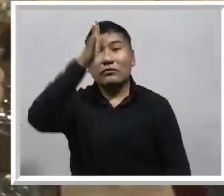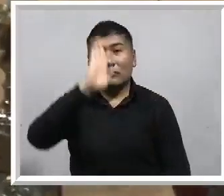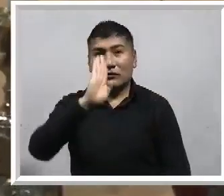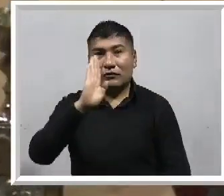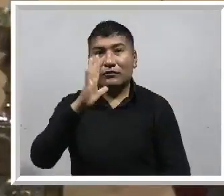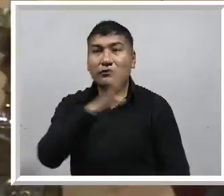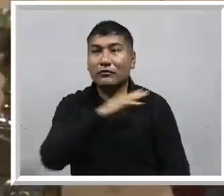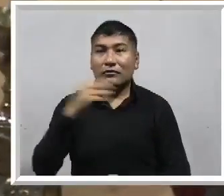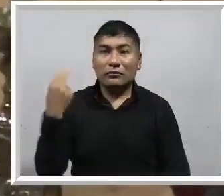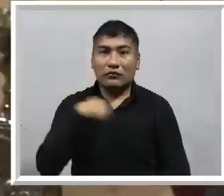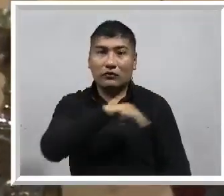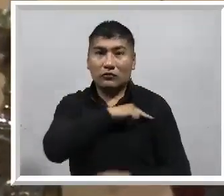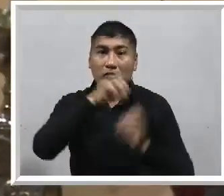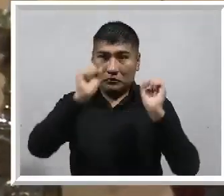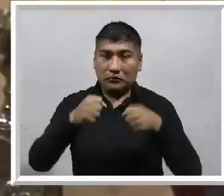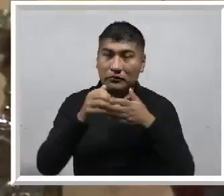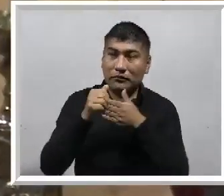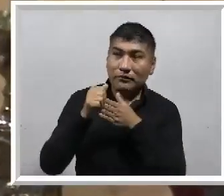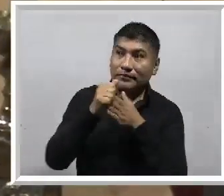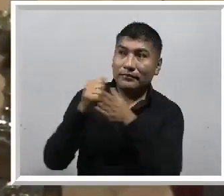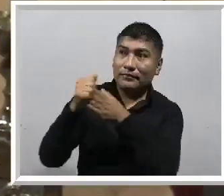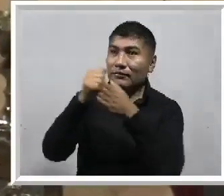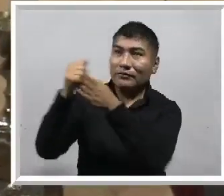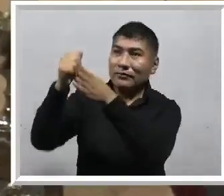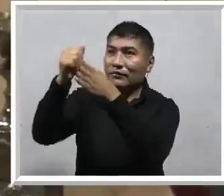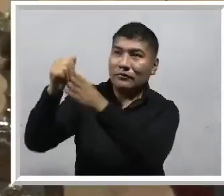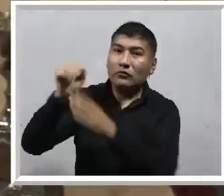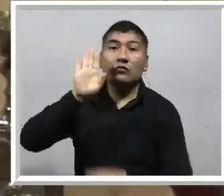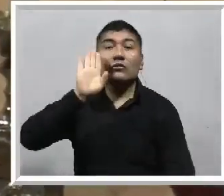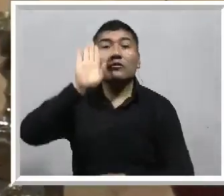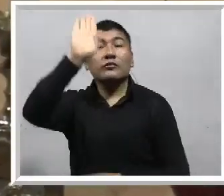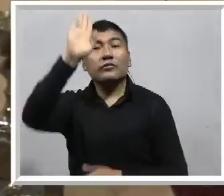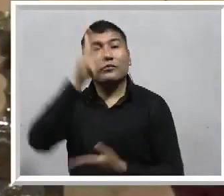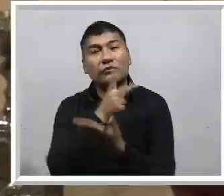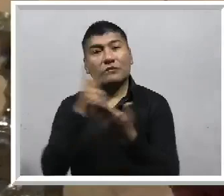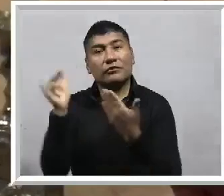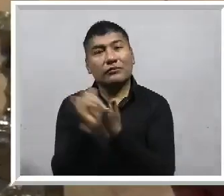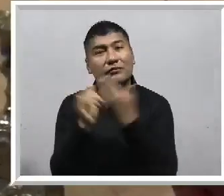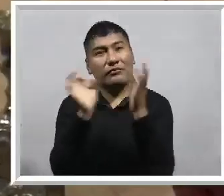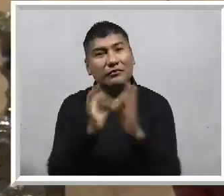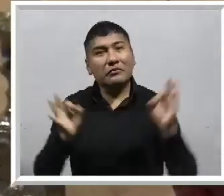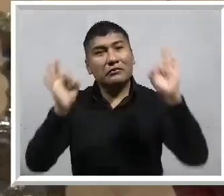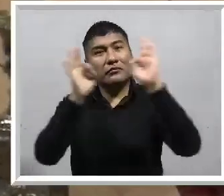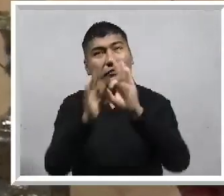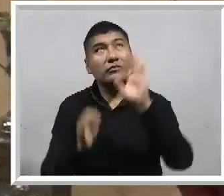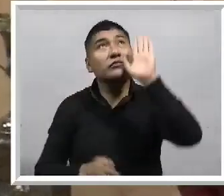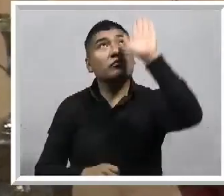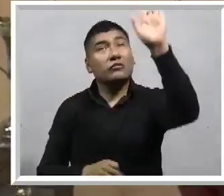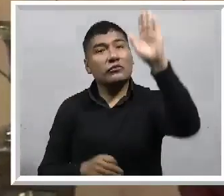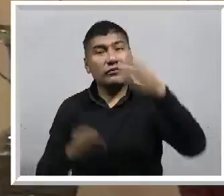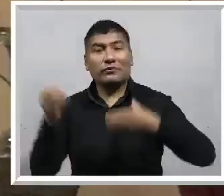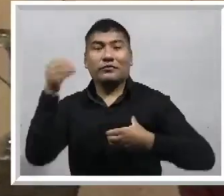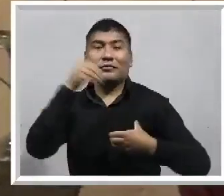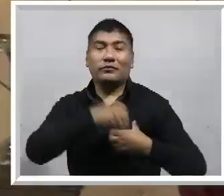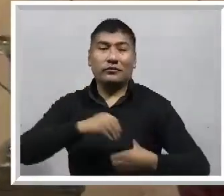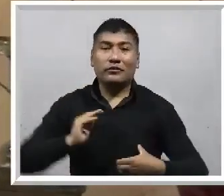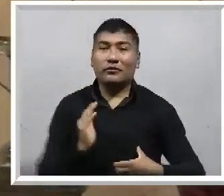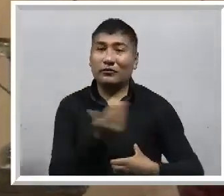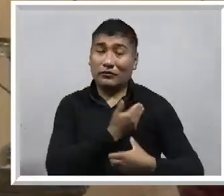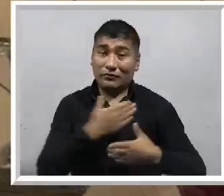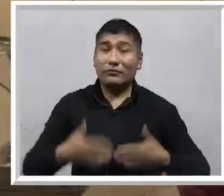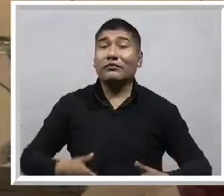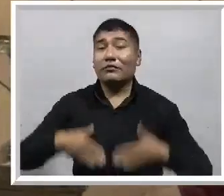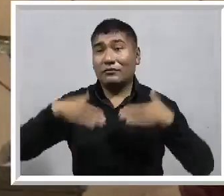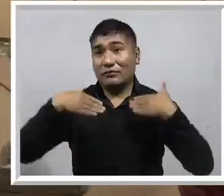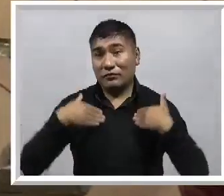dejarnos guiar en su proyecto que es importante de nuestras vidas nos